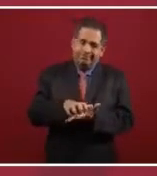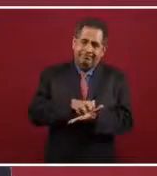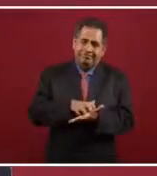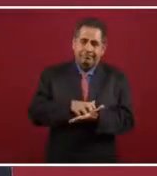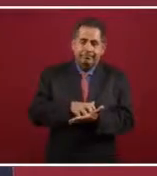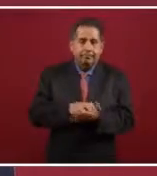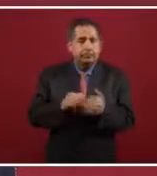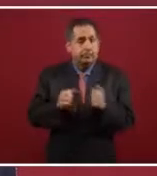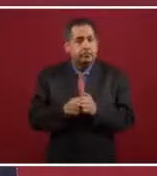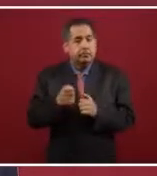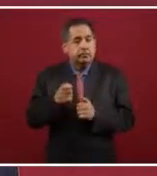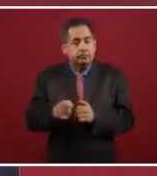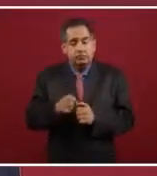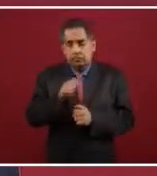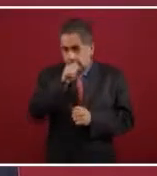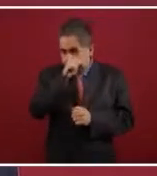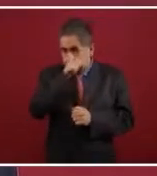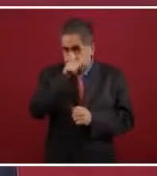con esta